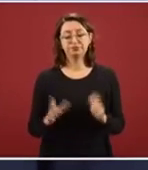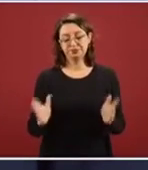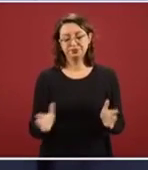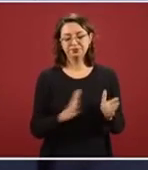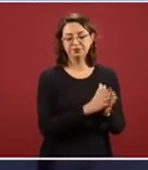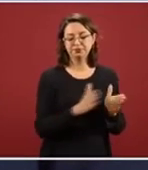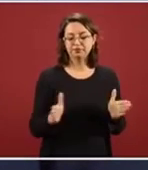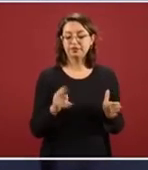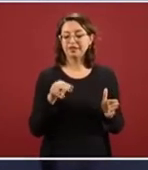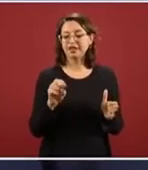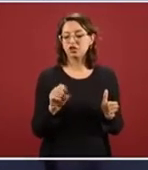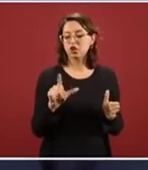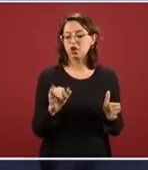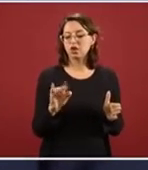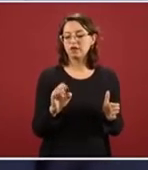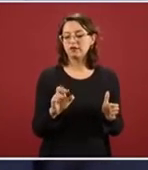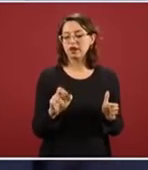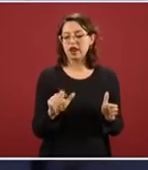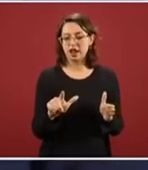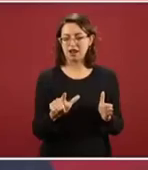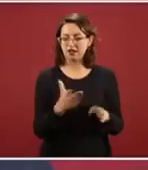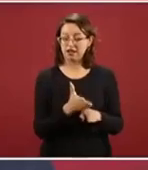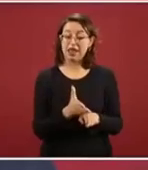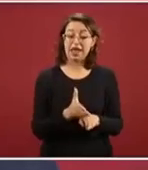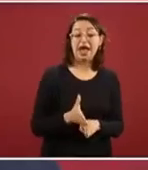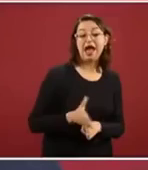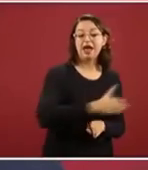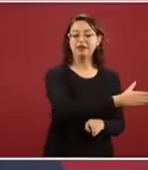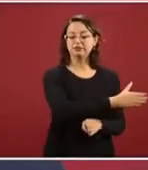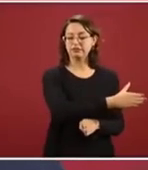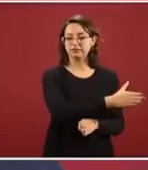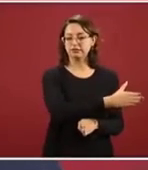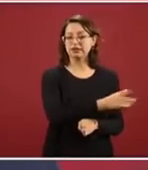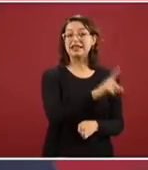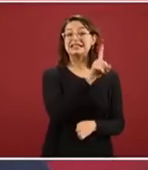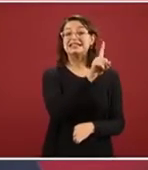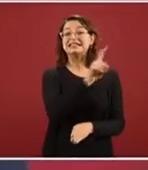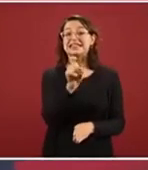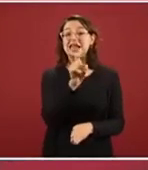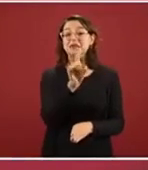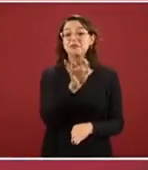neoliberal, el 100% de la energía eléctrica